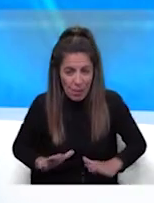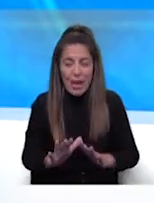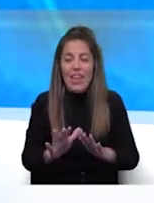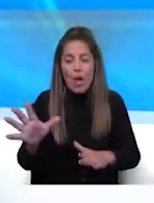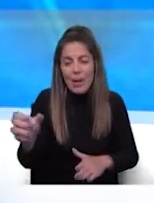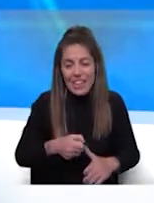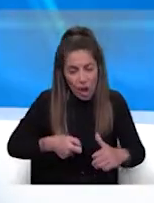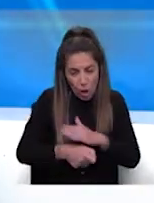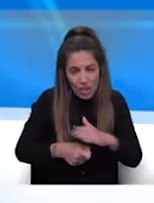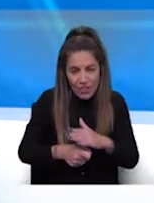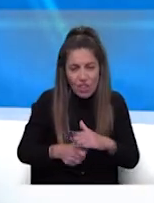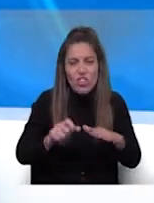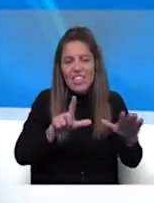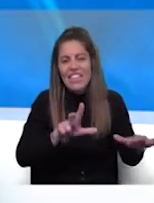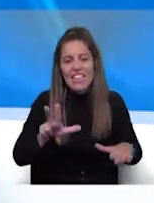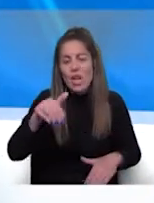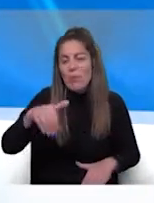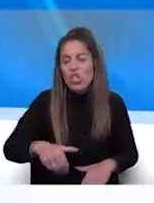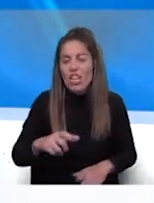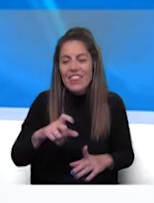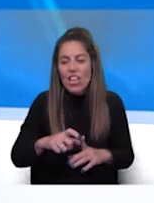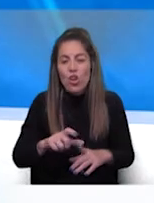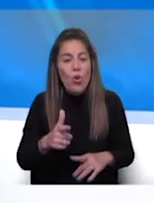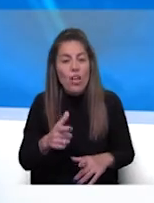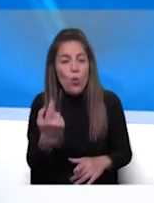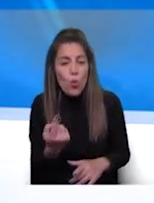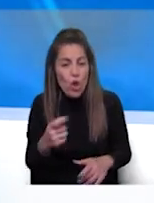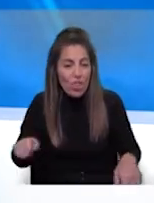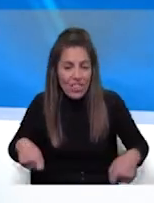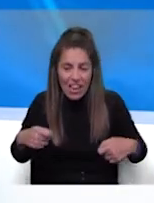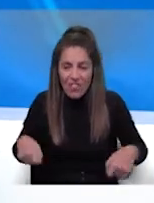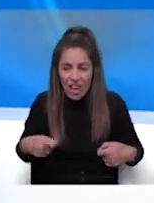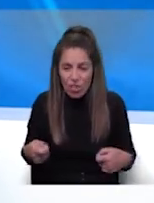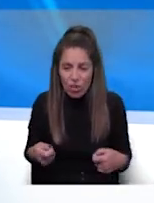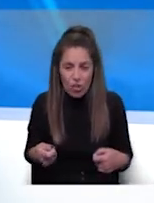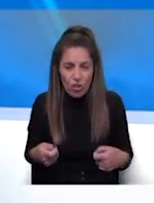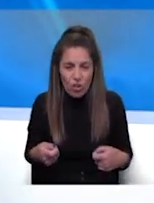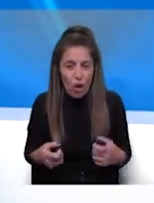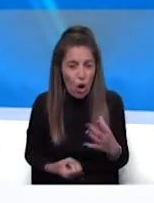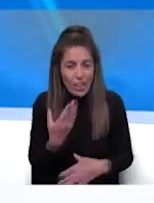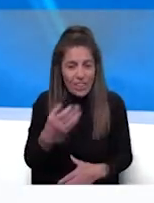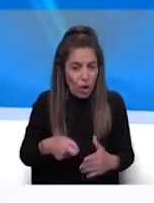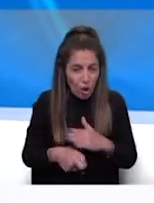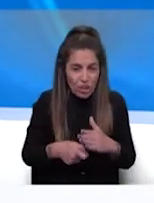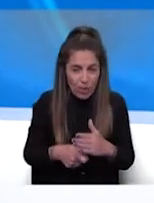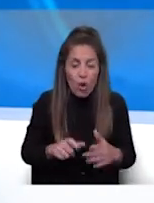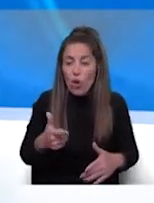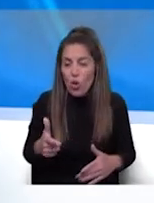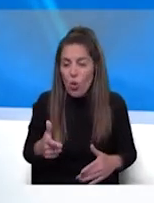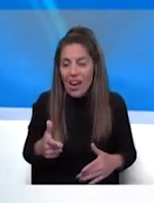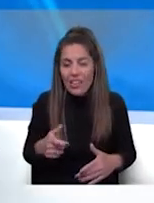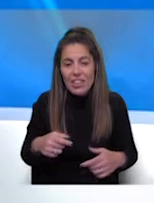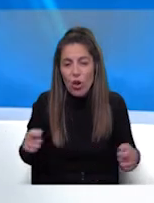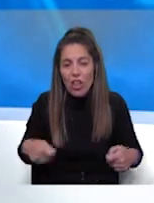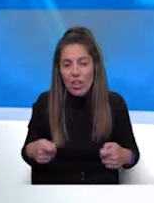traer contrabando a Uruguay. 73 millones de dólares. No hay un solo caso de lavado originado en el contrabando, como no hay ni un solo caso de